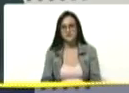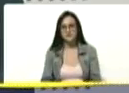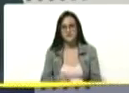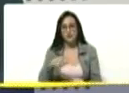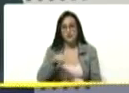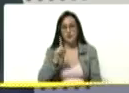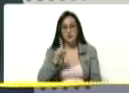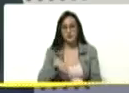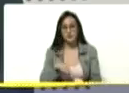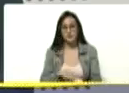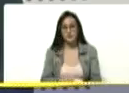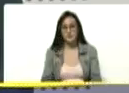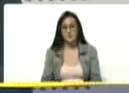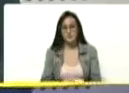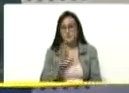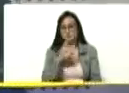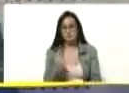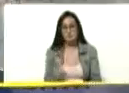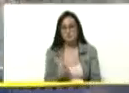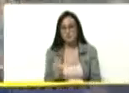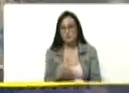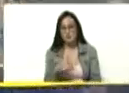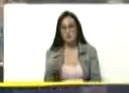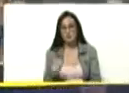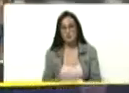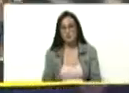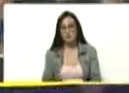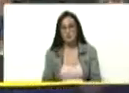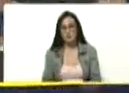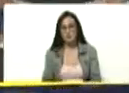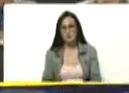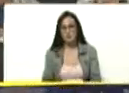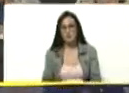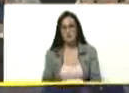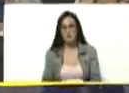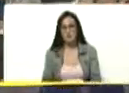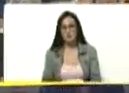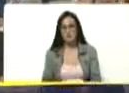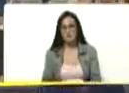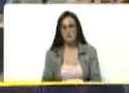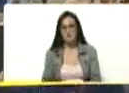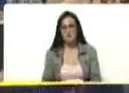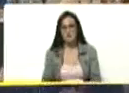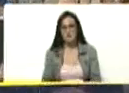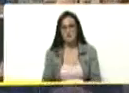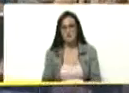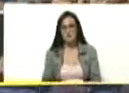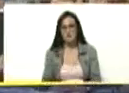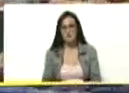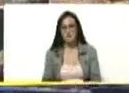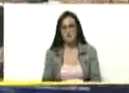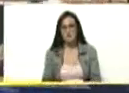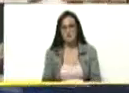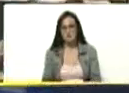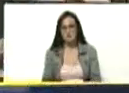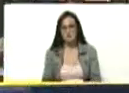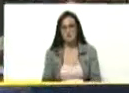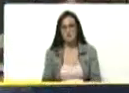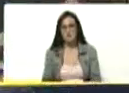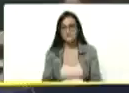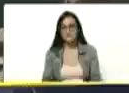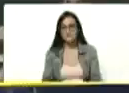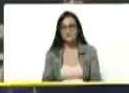ustedes además no están solos, ciertamente. And so I want to thank you for allowing me to address this National